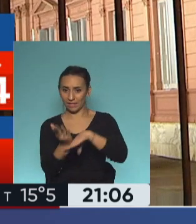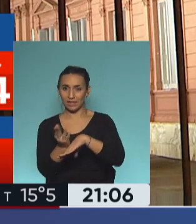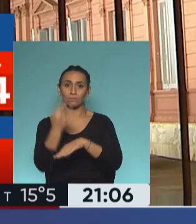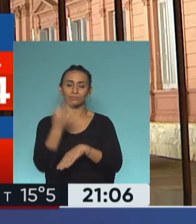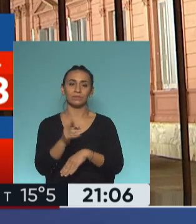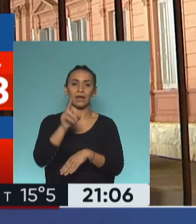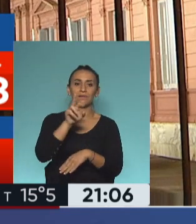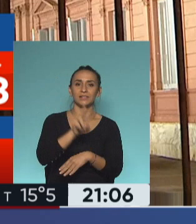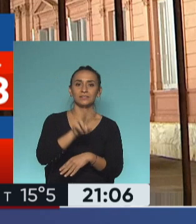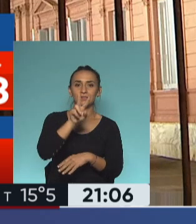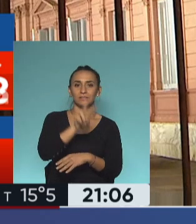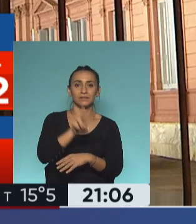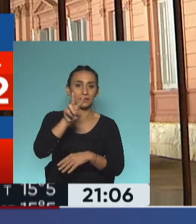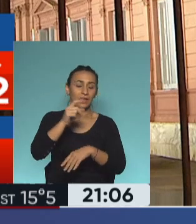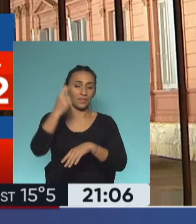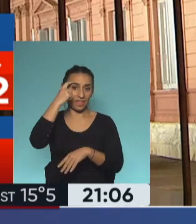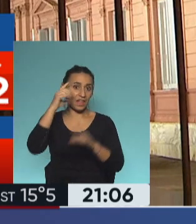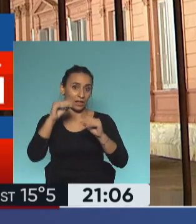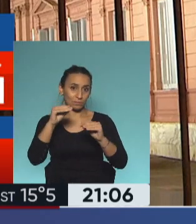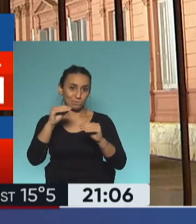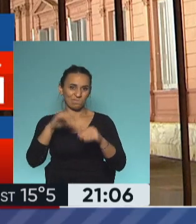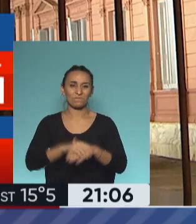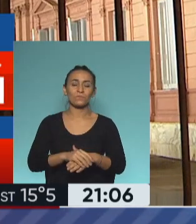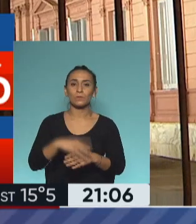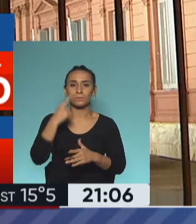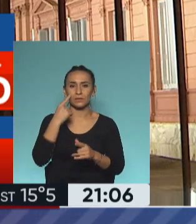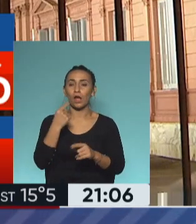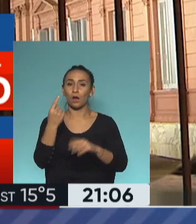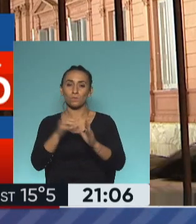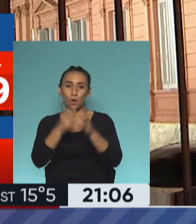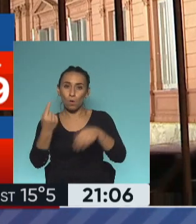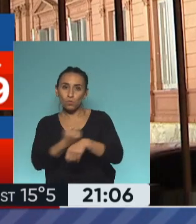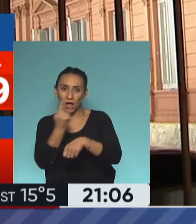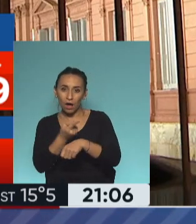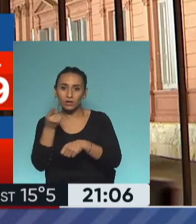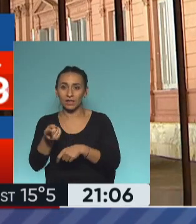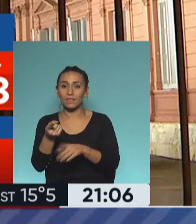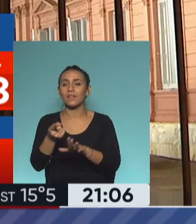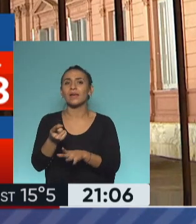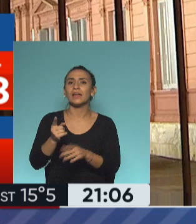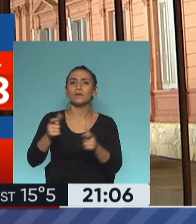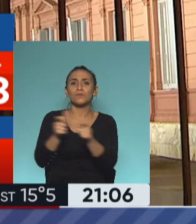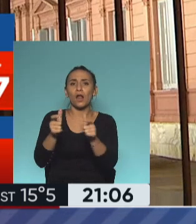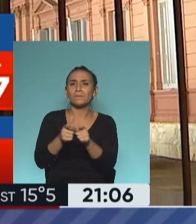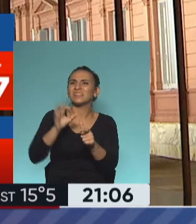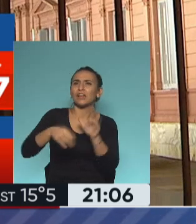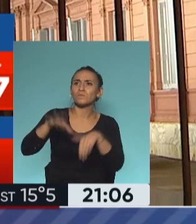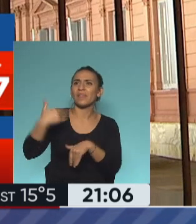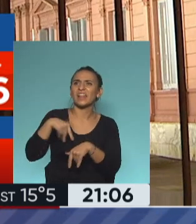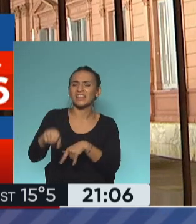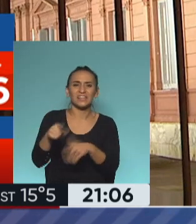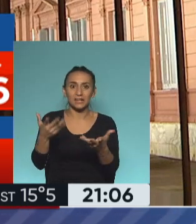22. Vamos a tomar el horario de Quién Sabe Más de Argentina para seguir repasando lo que fue